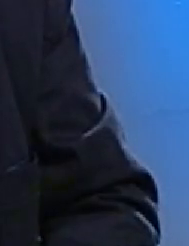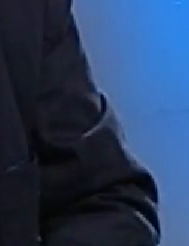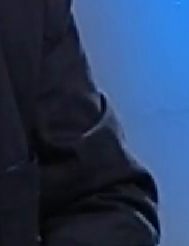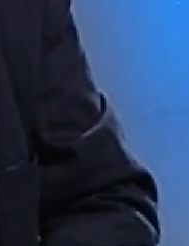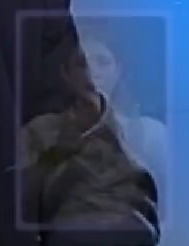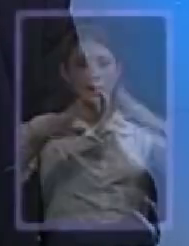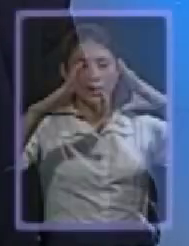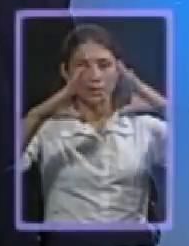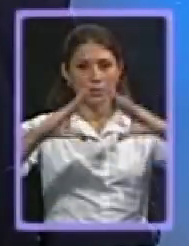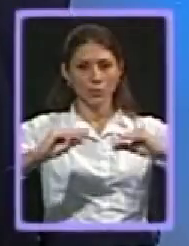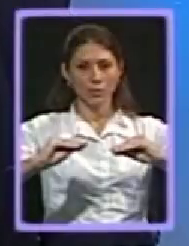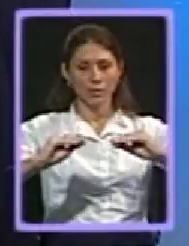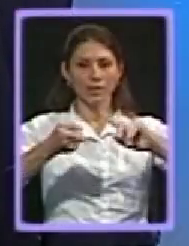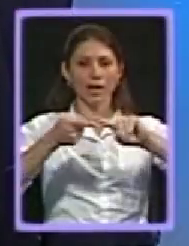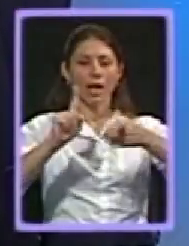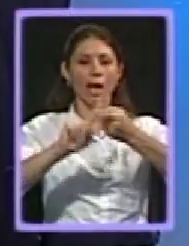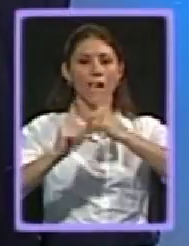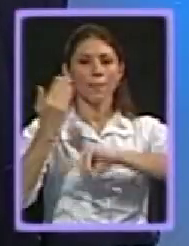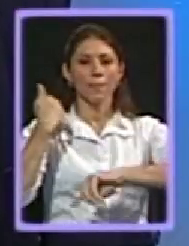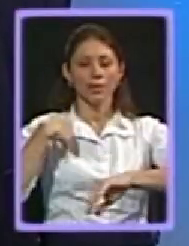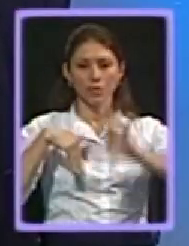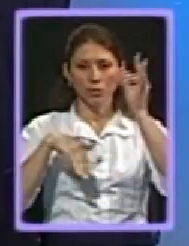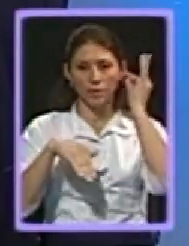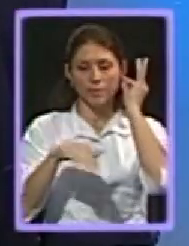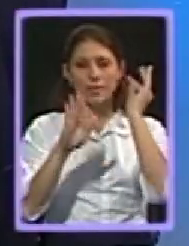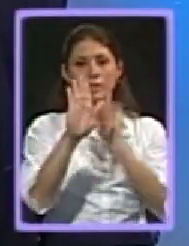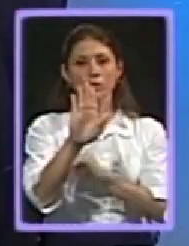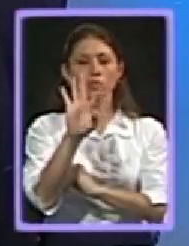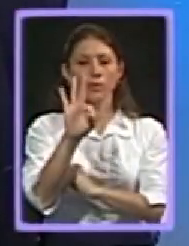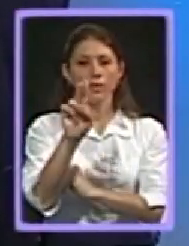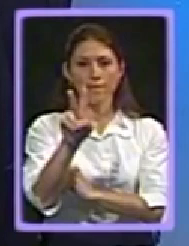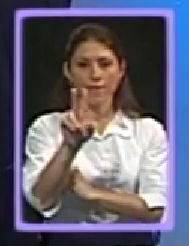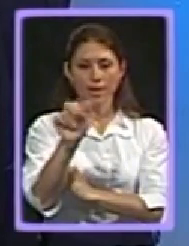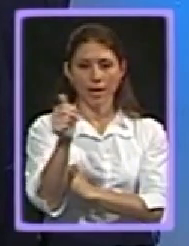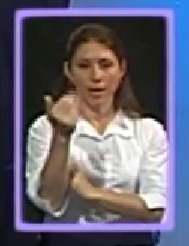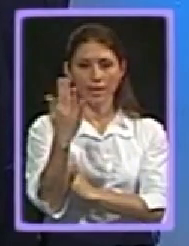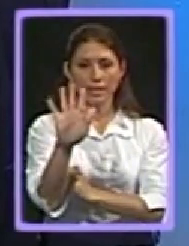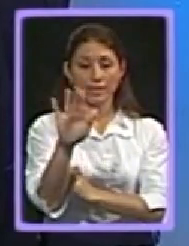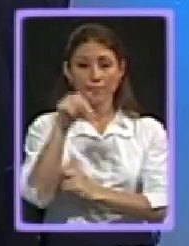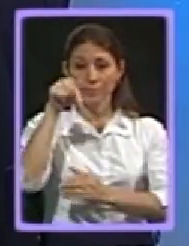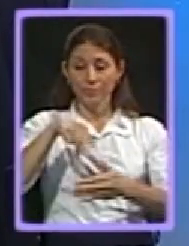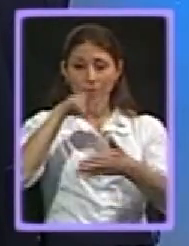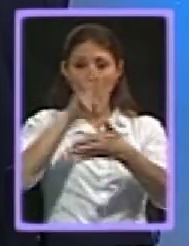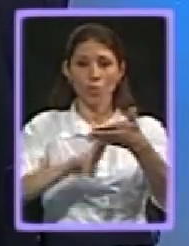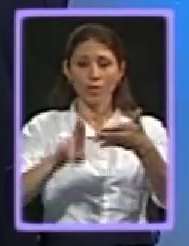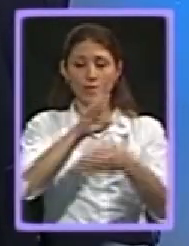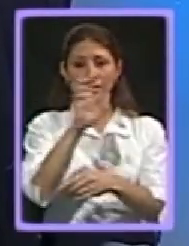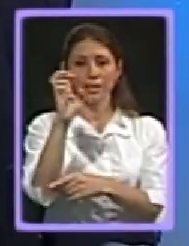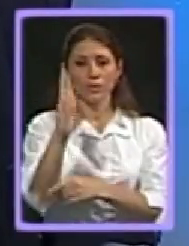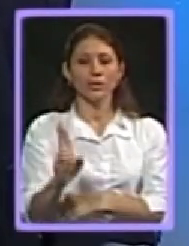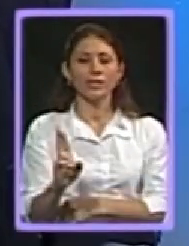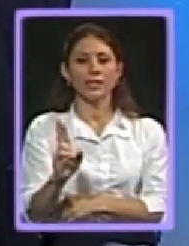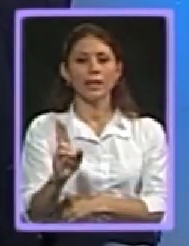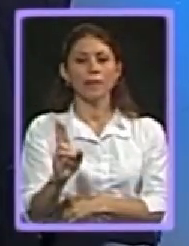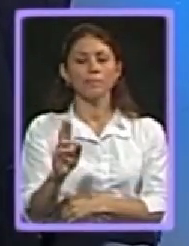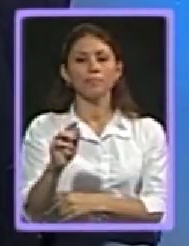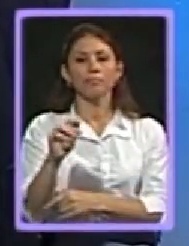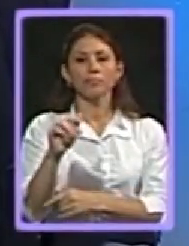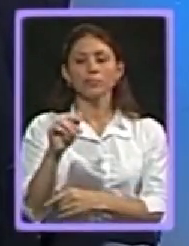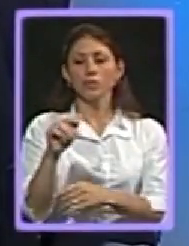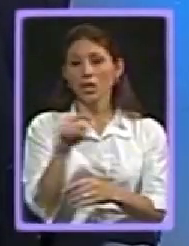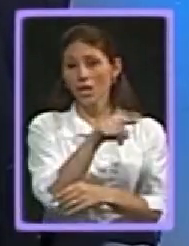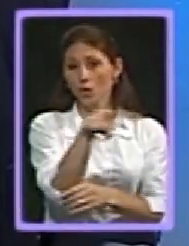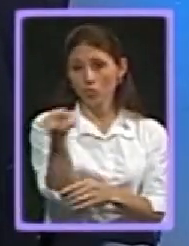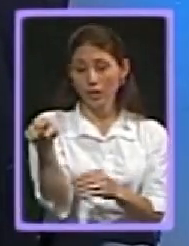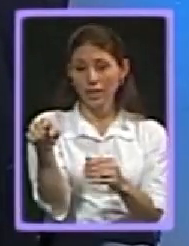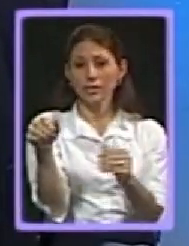Buenas noches, amigas y amigos de su TV, Canal 15, desde esta Universidad de Costa Rica, que